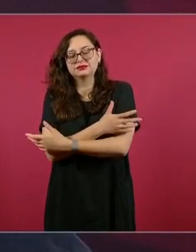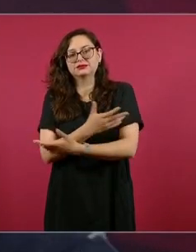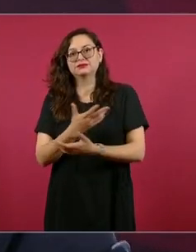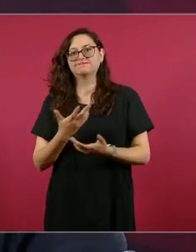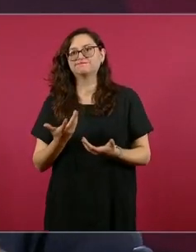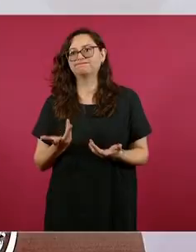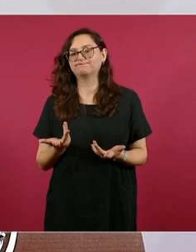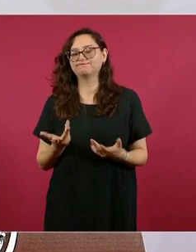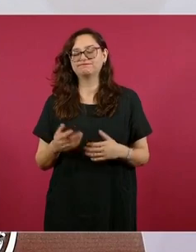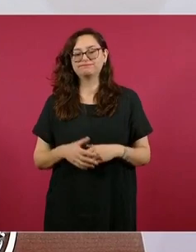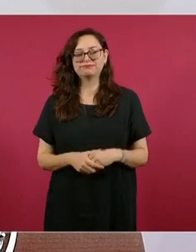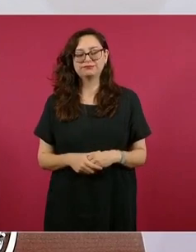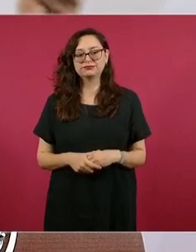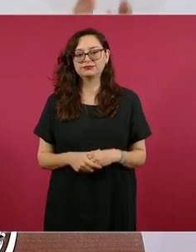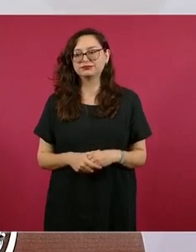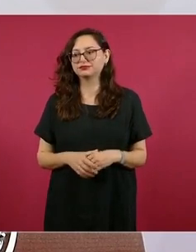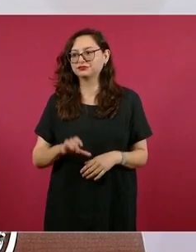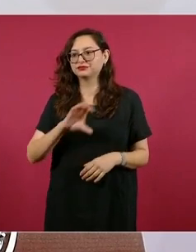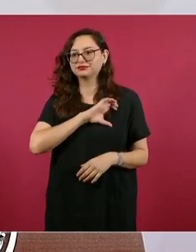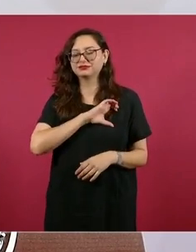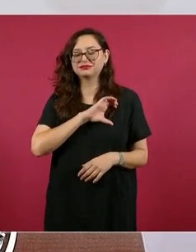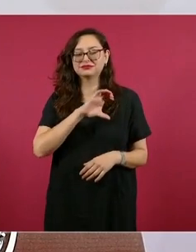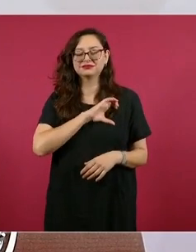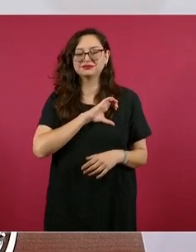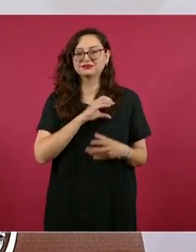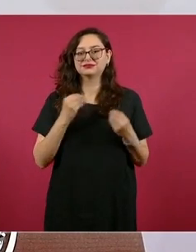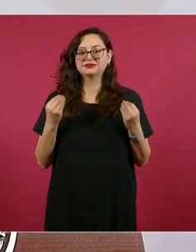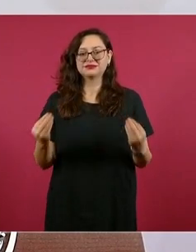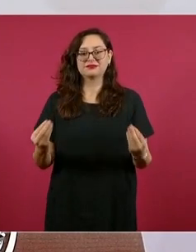cómo nos queremos,